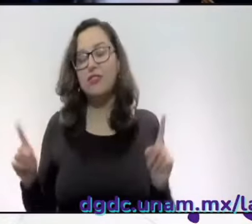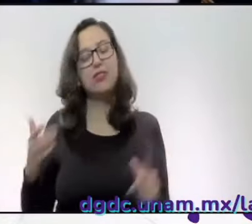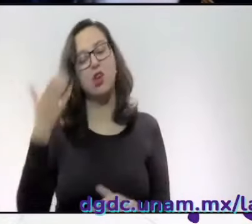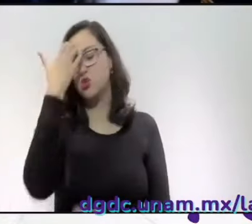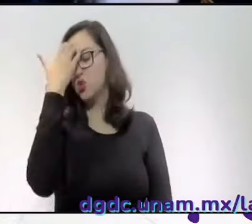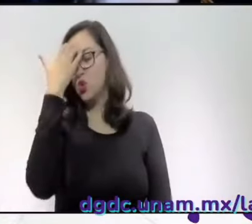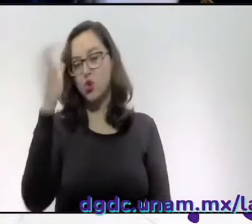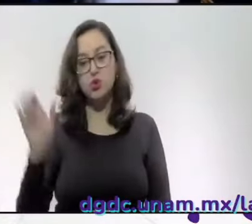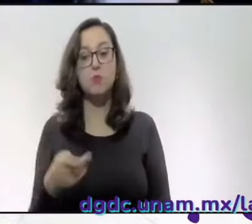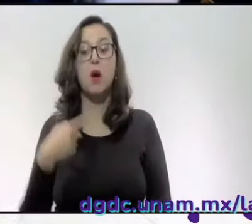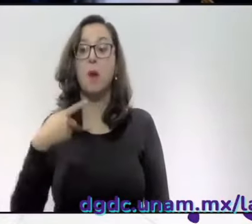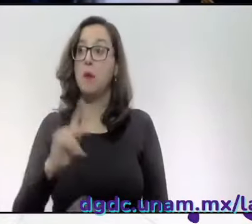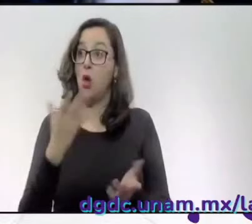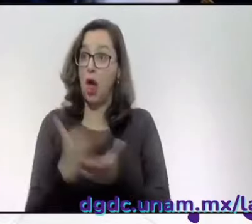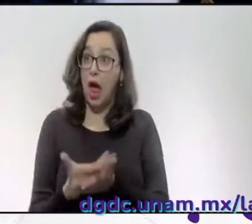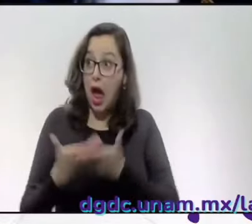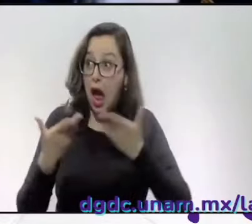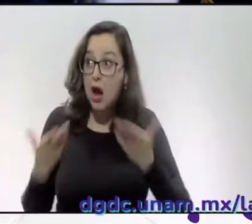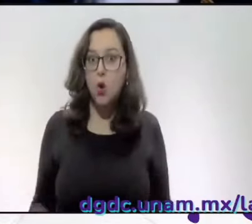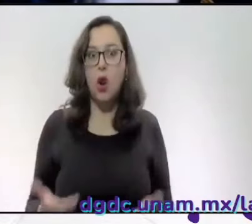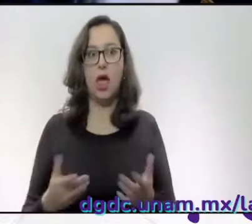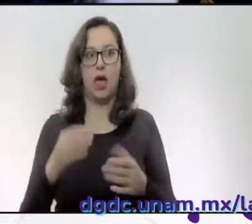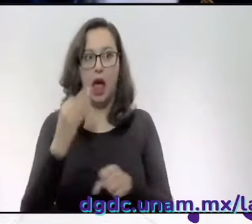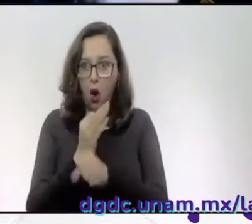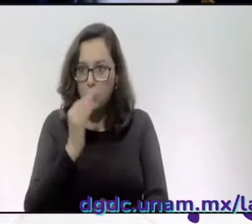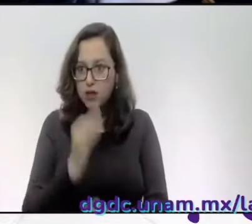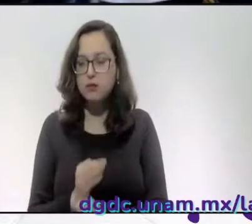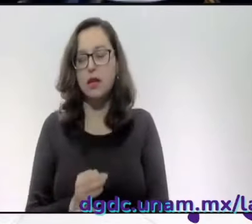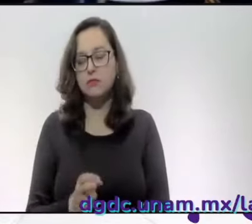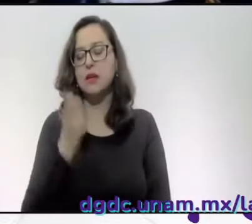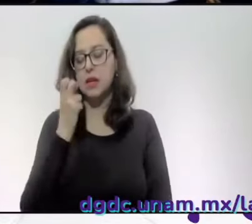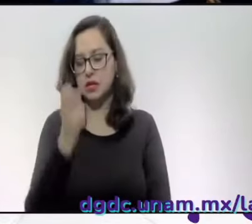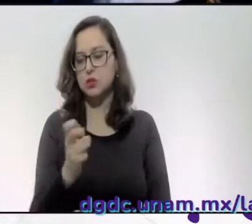universo actual, como lo entendemos hoy, tiene esa edad.